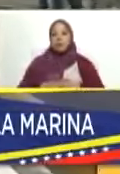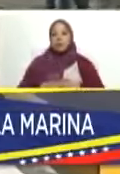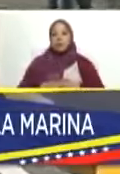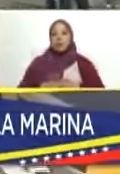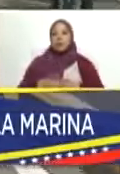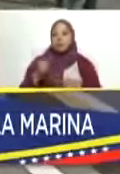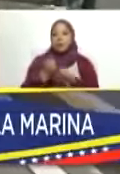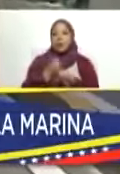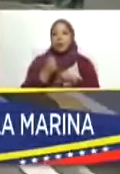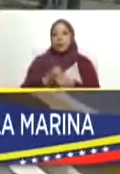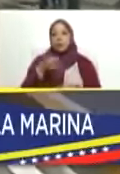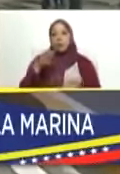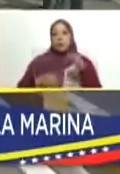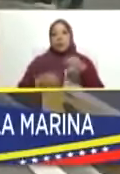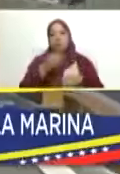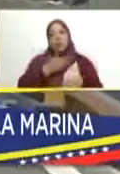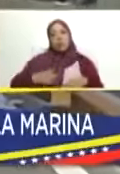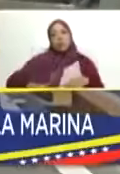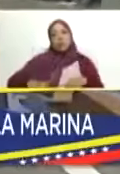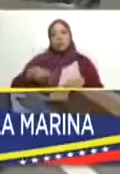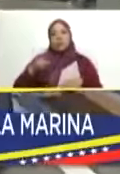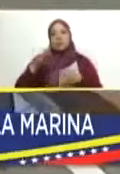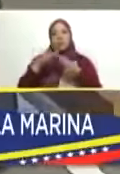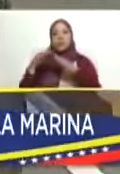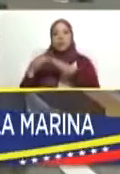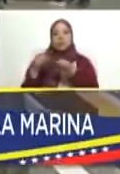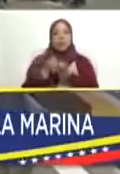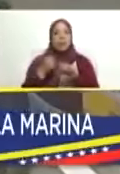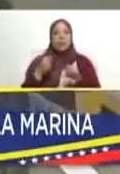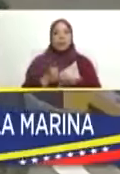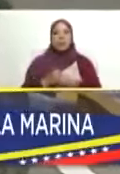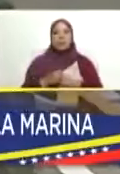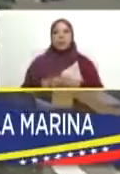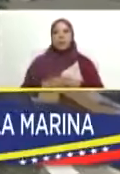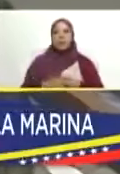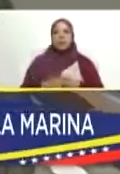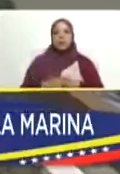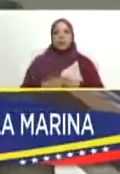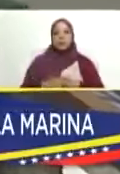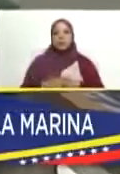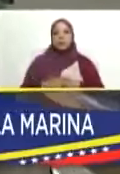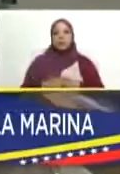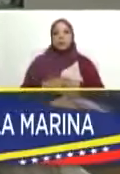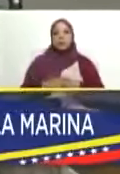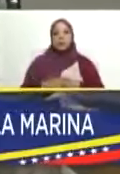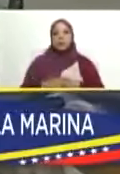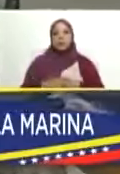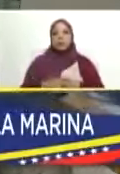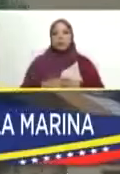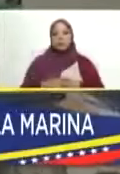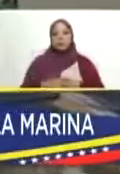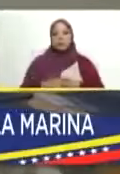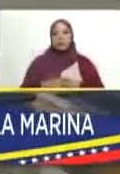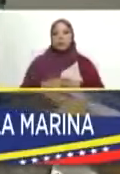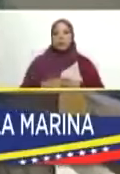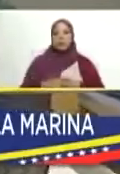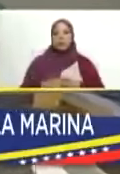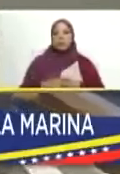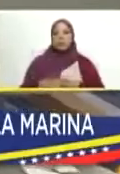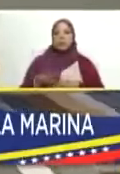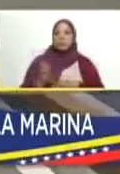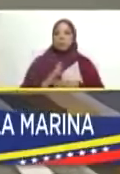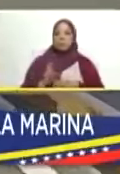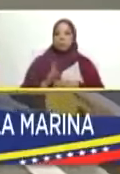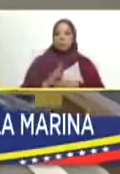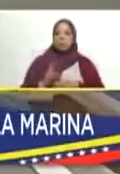tenemos, presidente, lo que son estos kioscos también con imagen de la Armada. Aquí venden helado, venden comida rápida. Todo